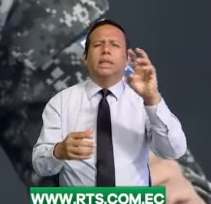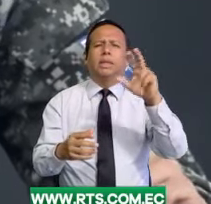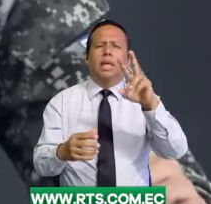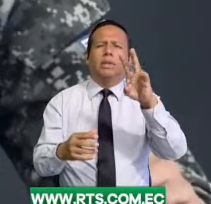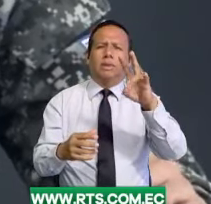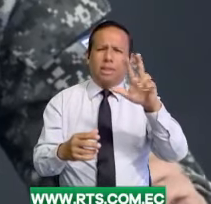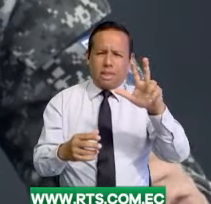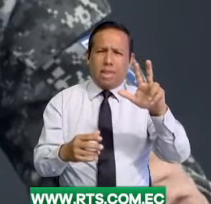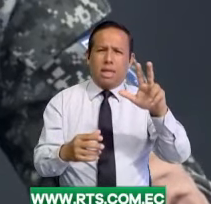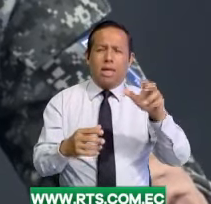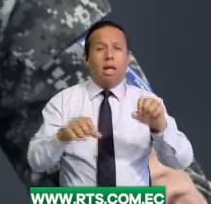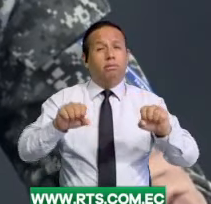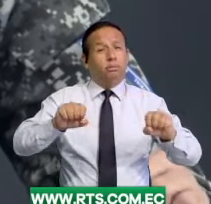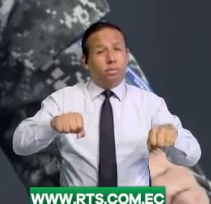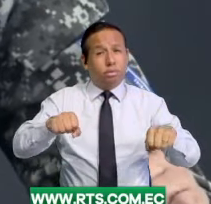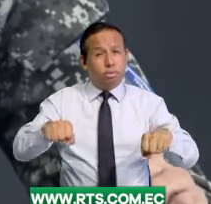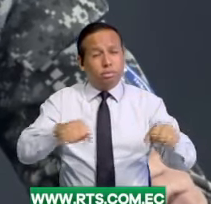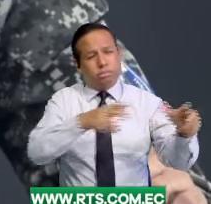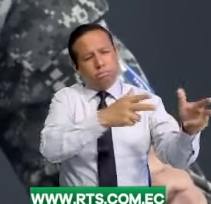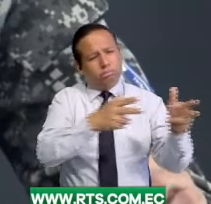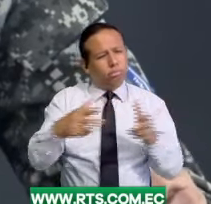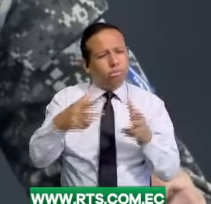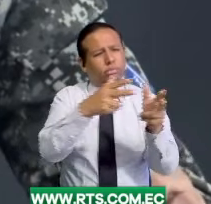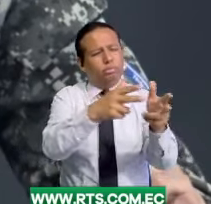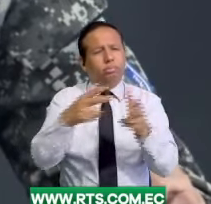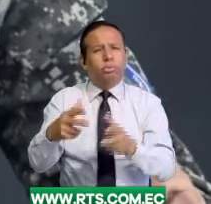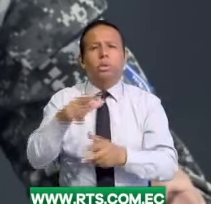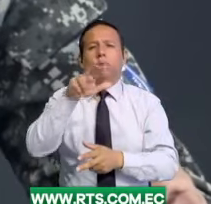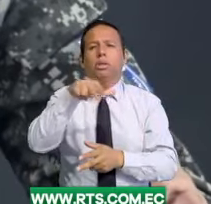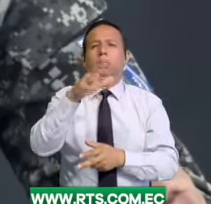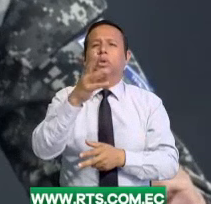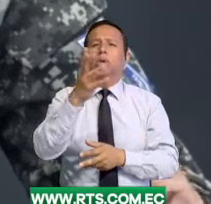6.663 motocicletas.